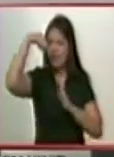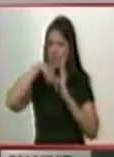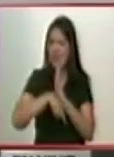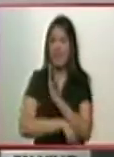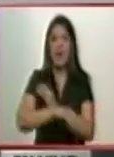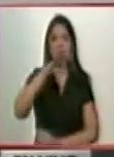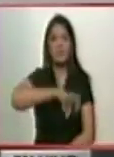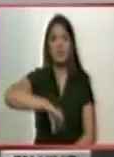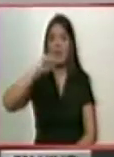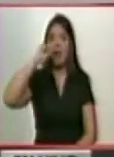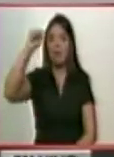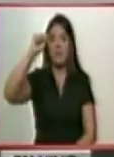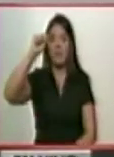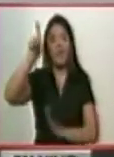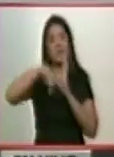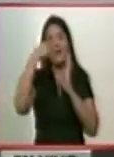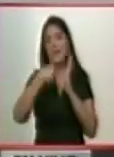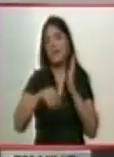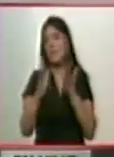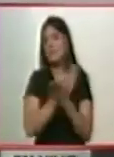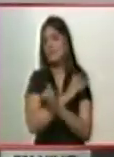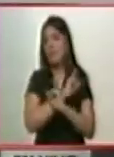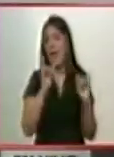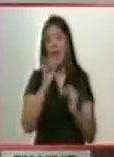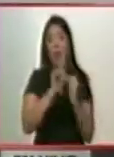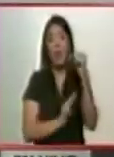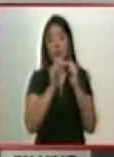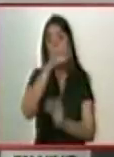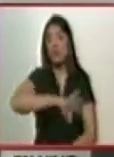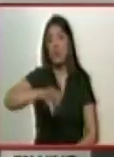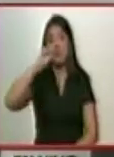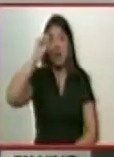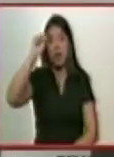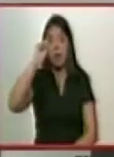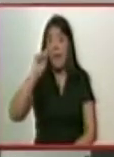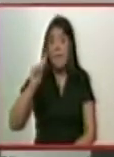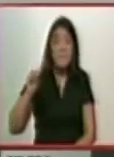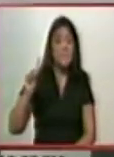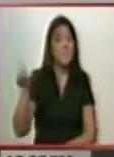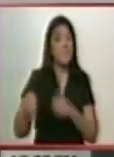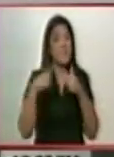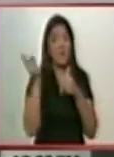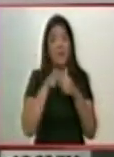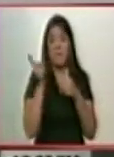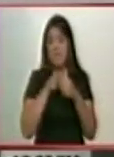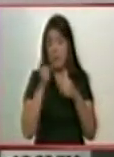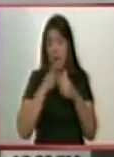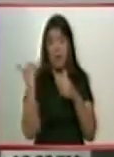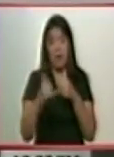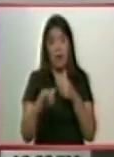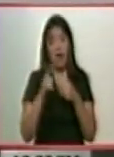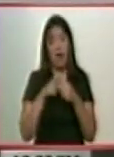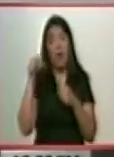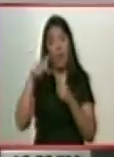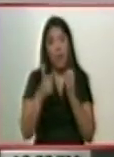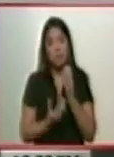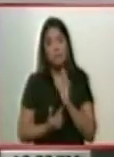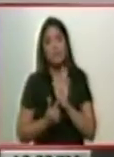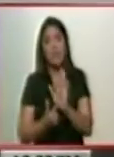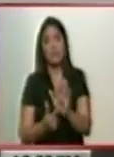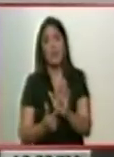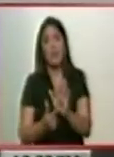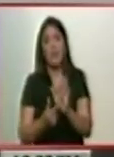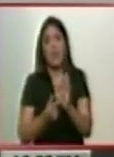socialismo y radicalizar la construcción de socialmente una primera lectura que tiene esta cátedra que estamos lanzando precisamente